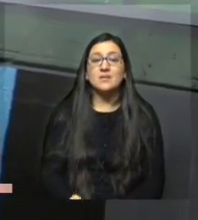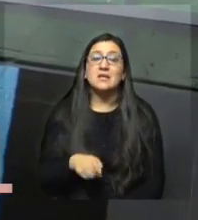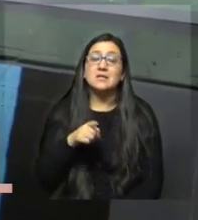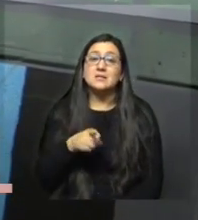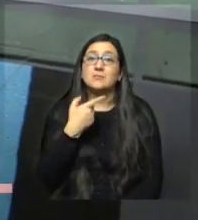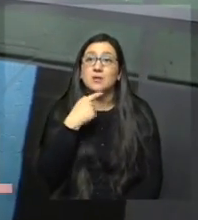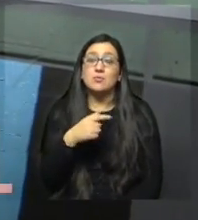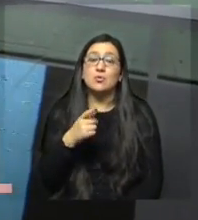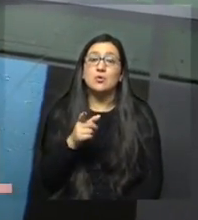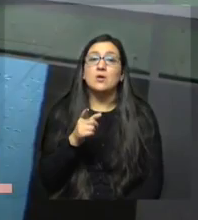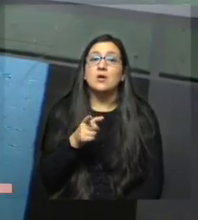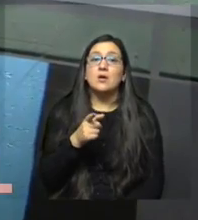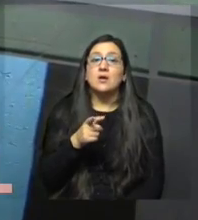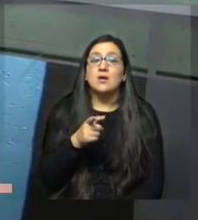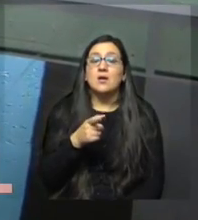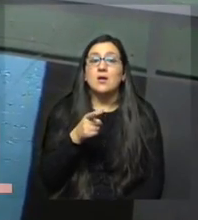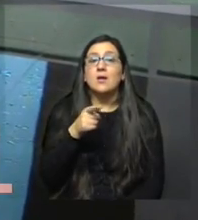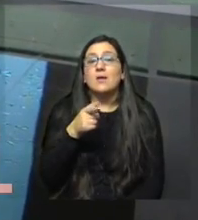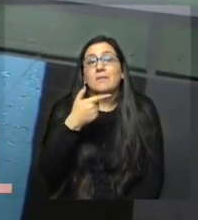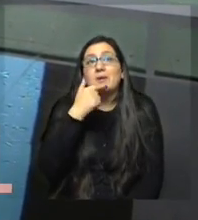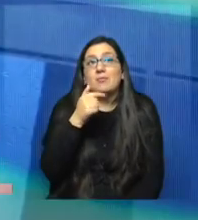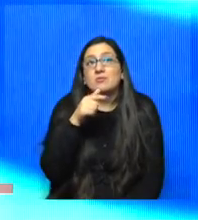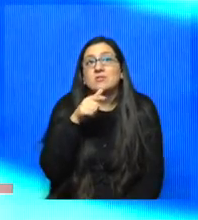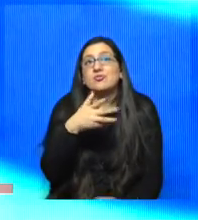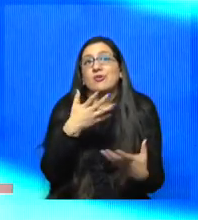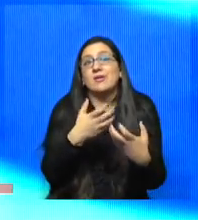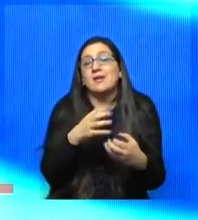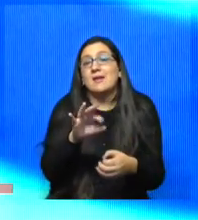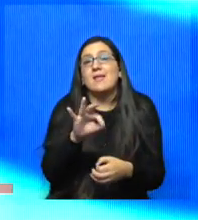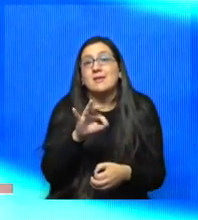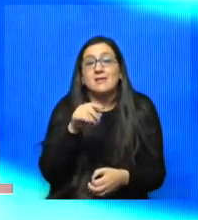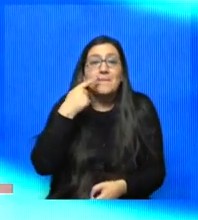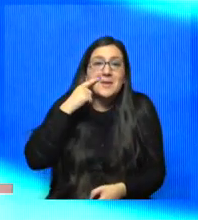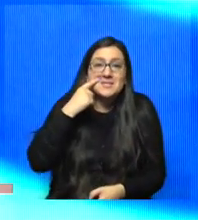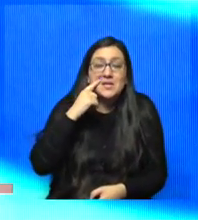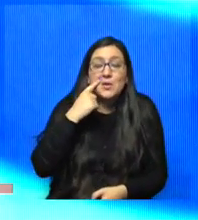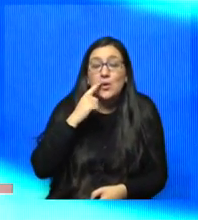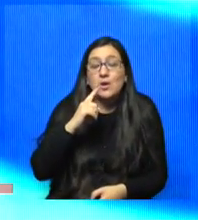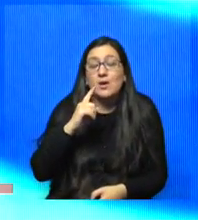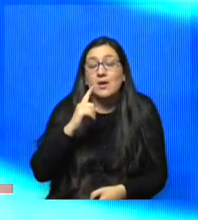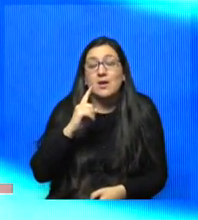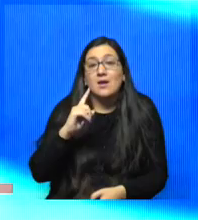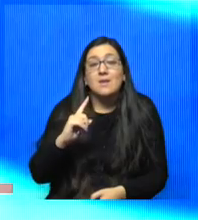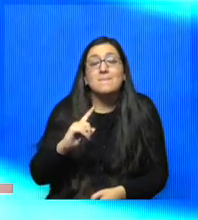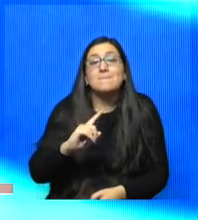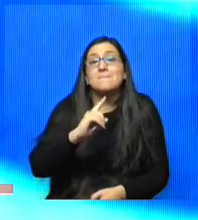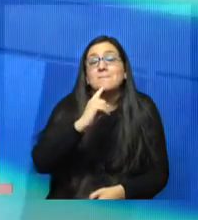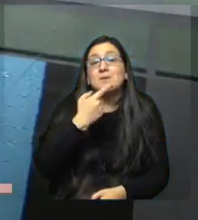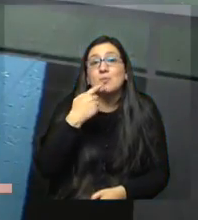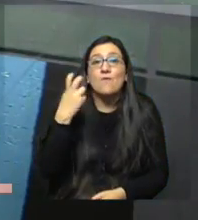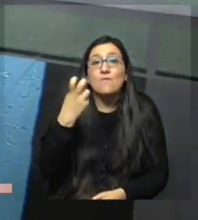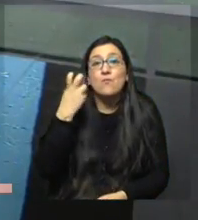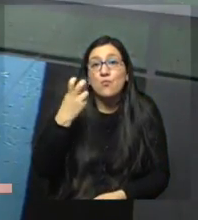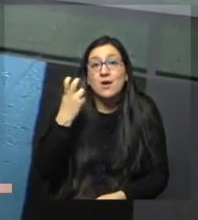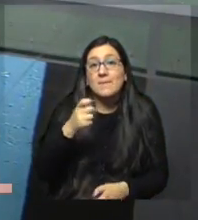ponen primero a vos y a mí en el 14 millones. Ni siquiera necesita de 14 millones, con que te pongan en la